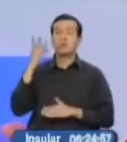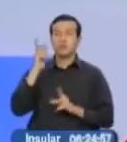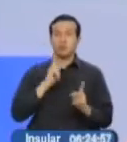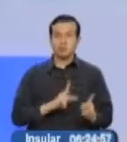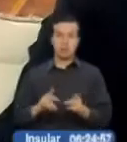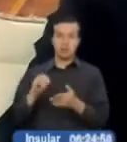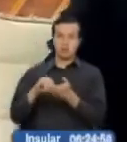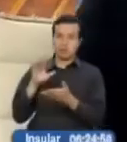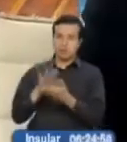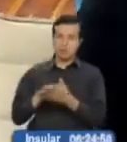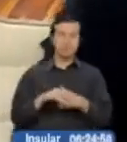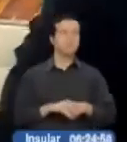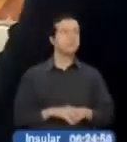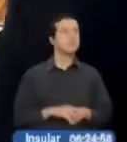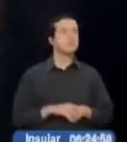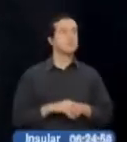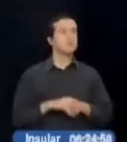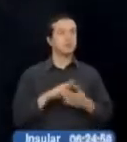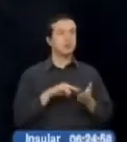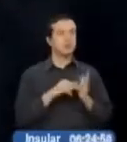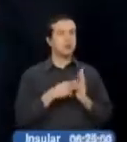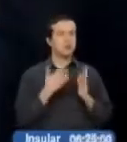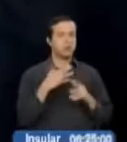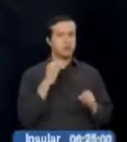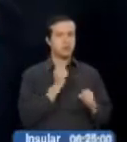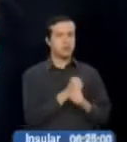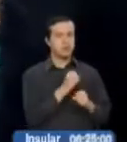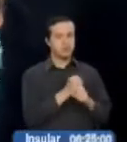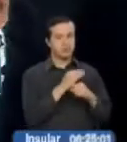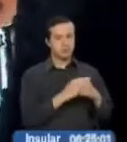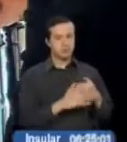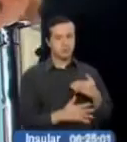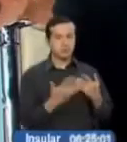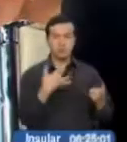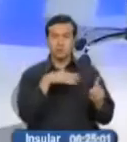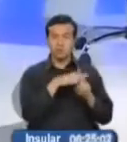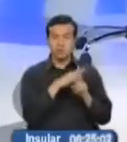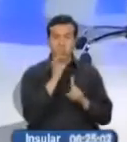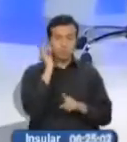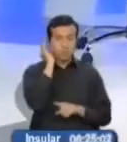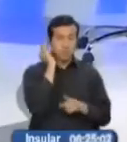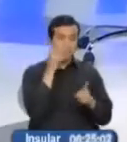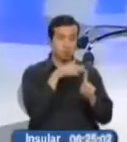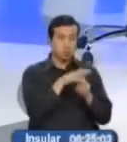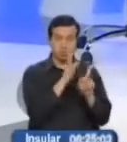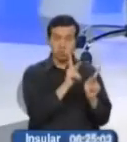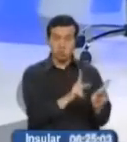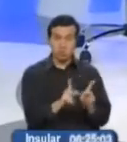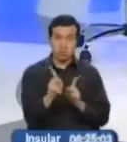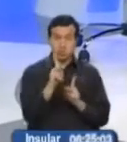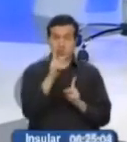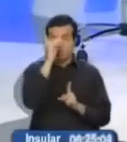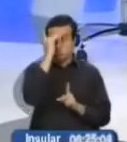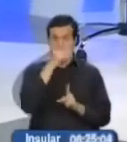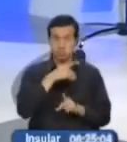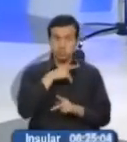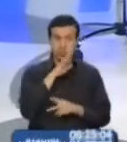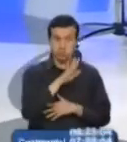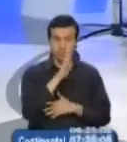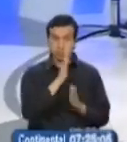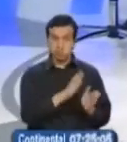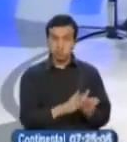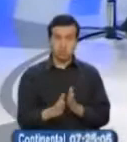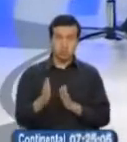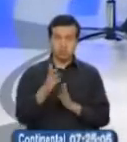de implementación. Incluye, mejor dicho, se trabaja sobre la inclusión de la mujer en la planificación y en la toma de decisiones y en el diseño